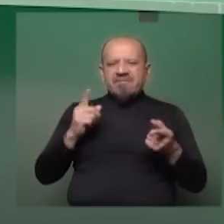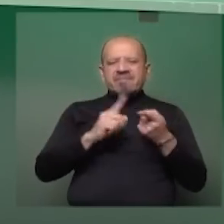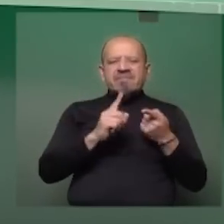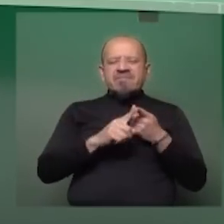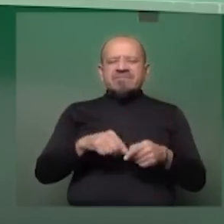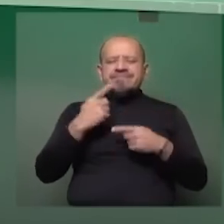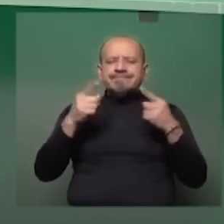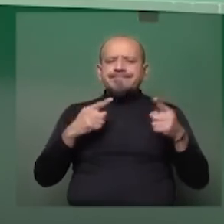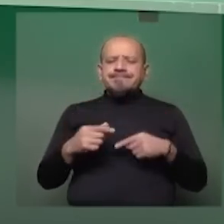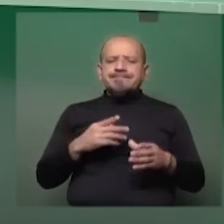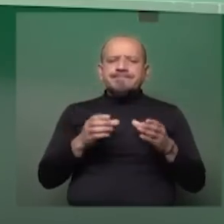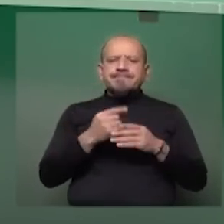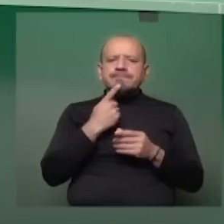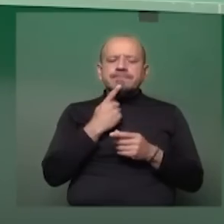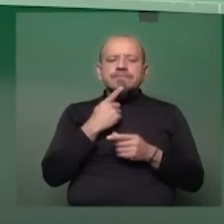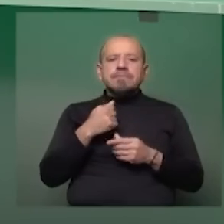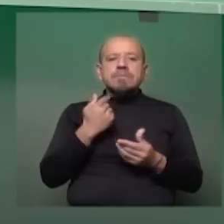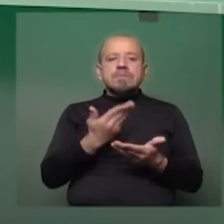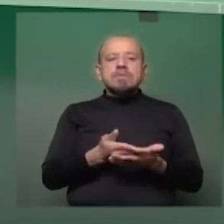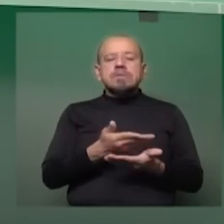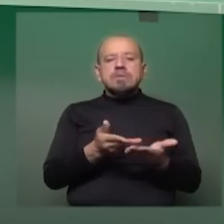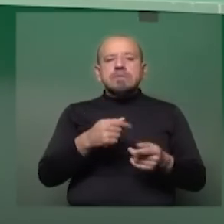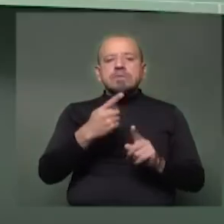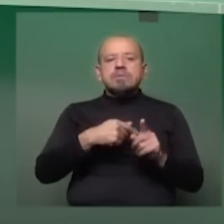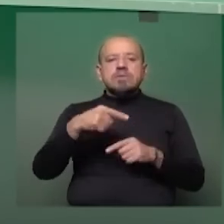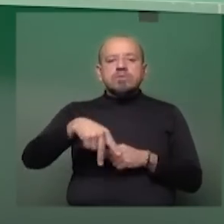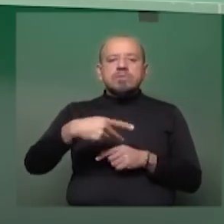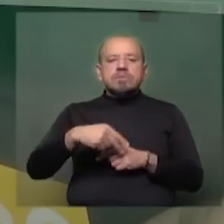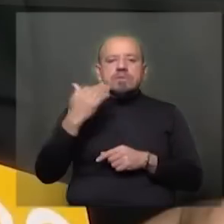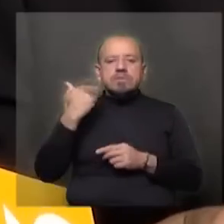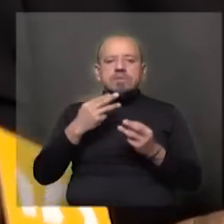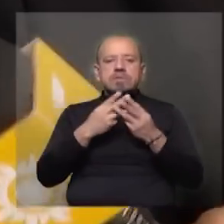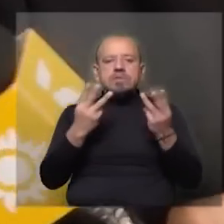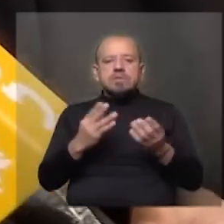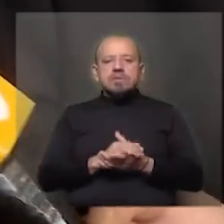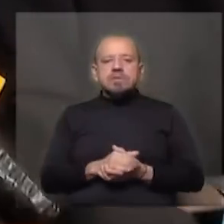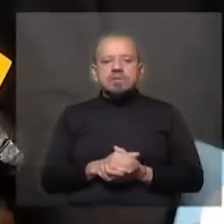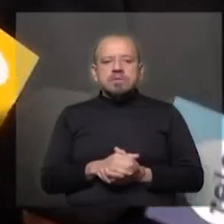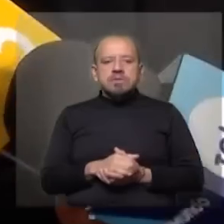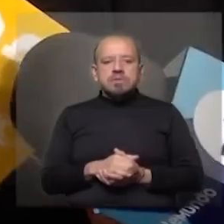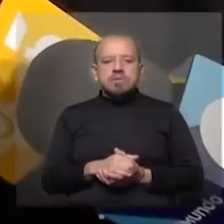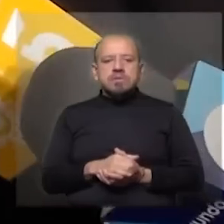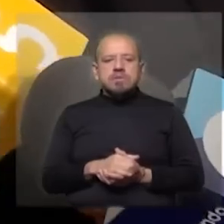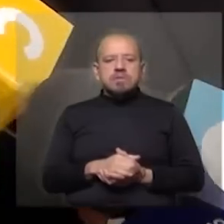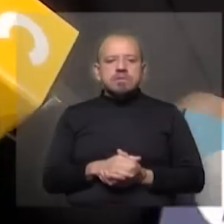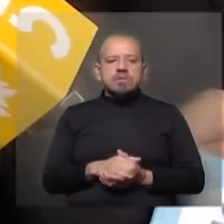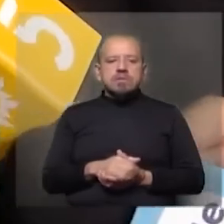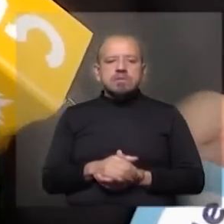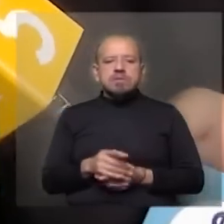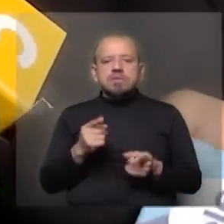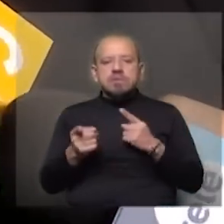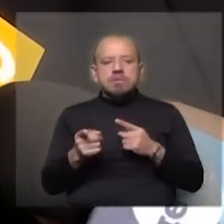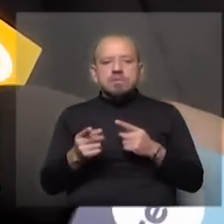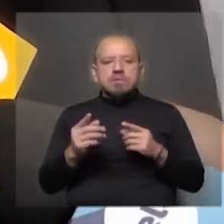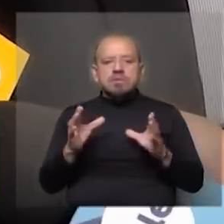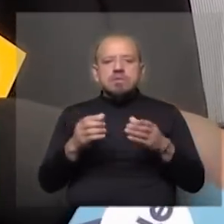partidos políticos para presentar en el mes de noviembre la propuesta de la asamblea general la bancada completa del Movimiento